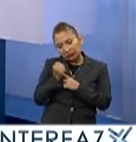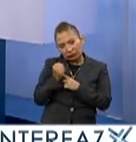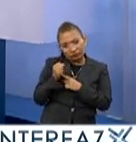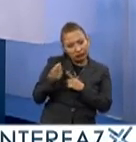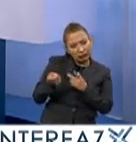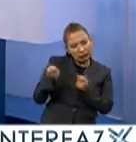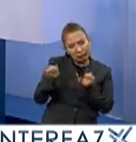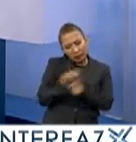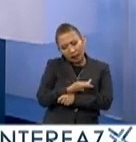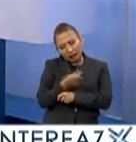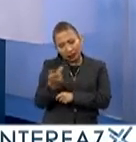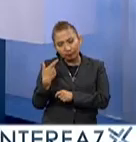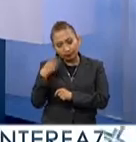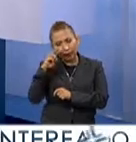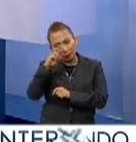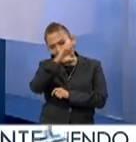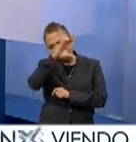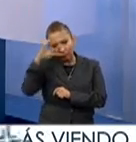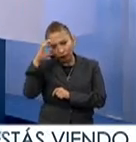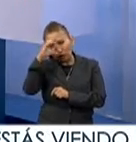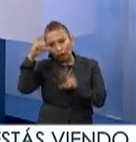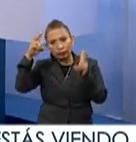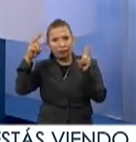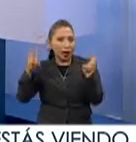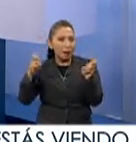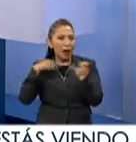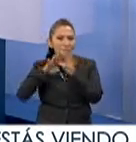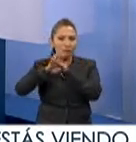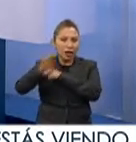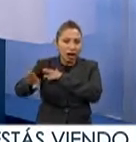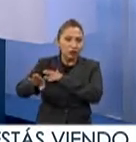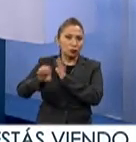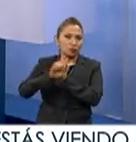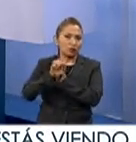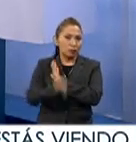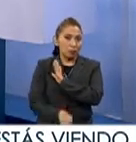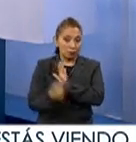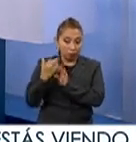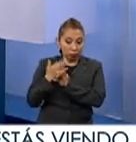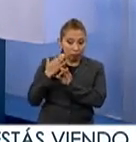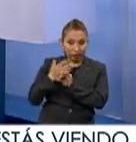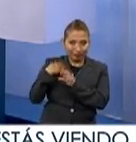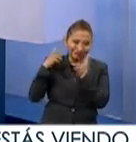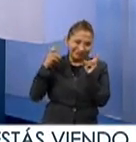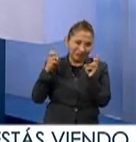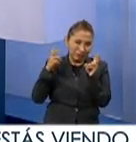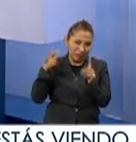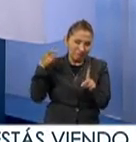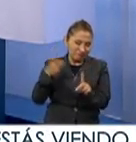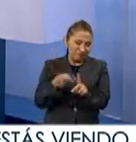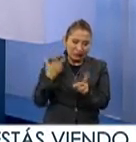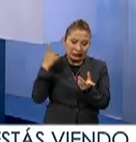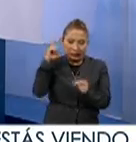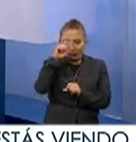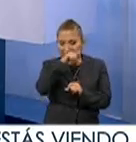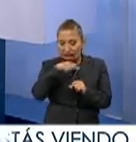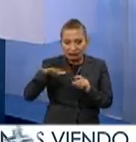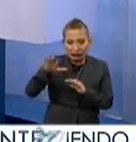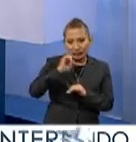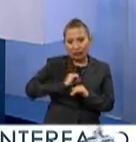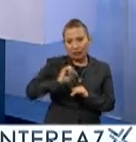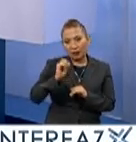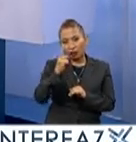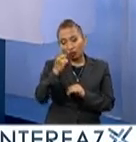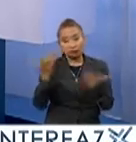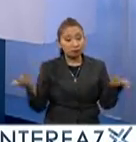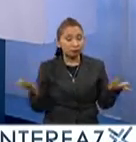circunstancia. Se han mostrado muchas fotos sobre el tema de la migración, por ejemplo, que actualmente pues, es uno de los grandes retos del siglo